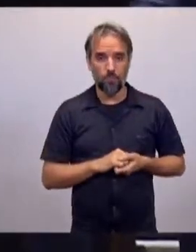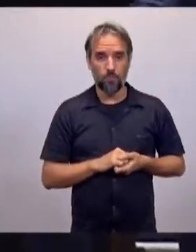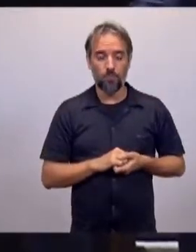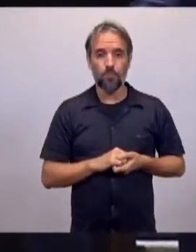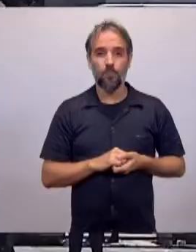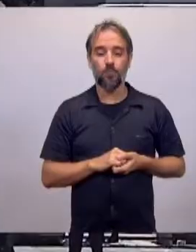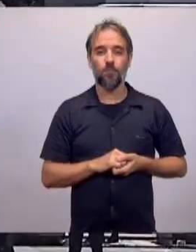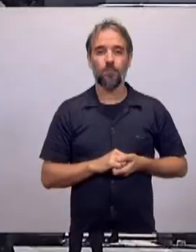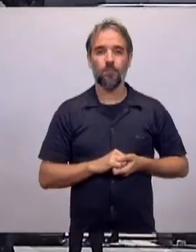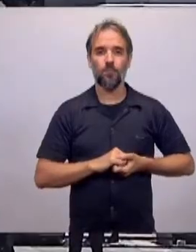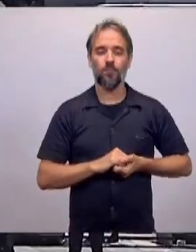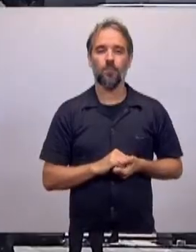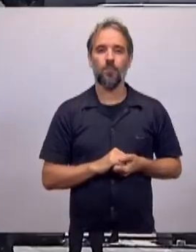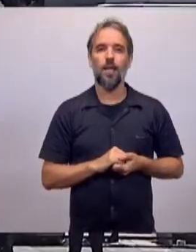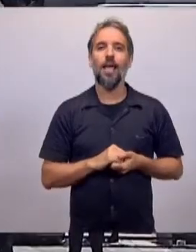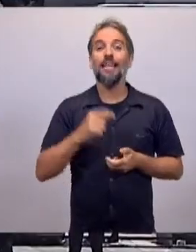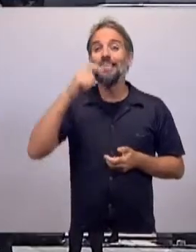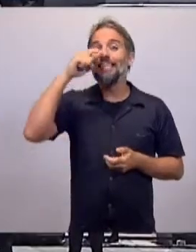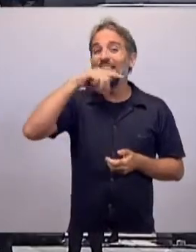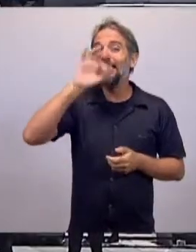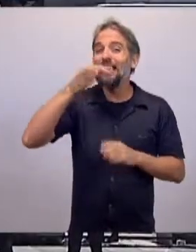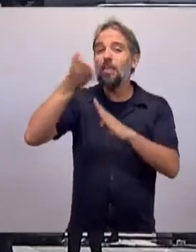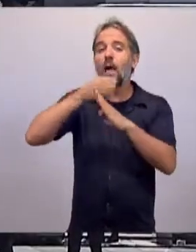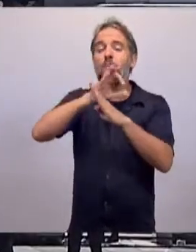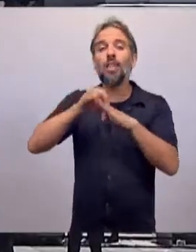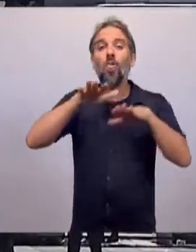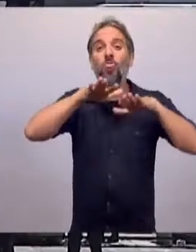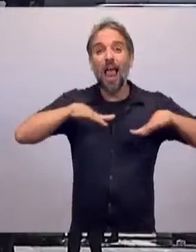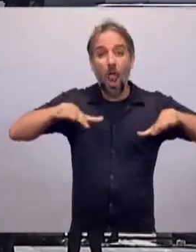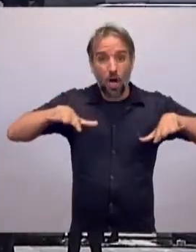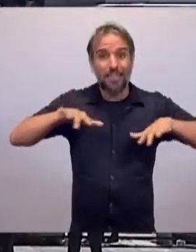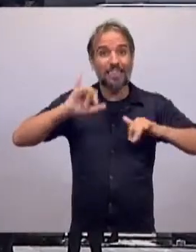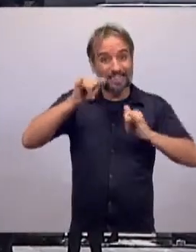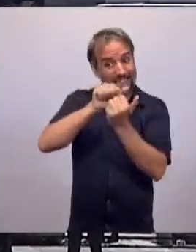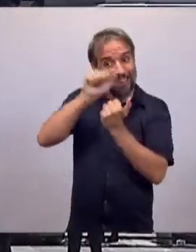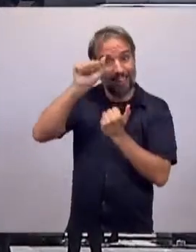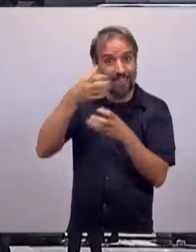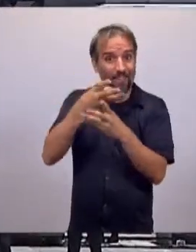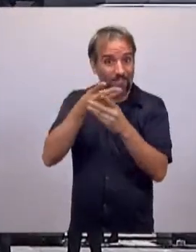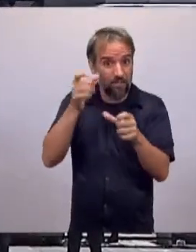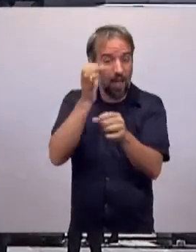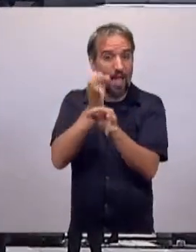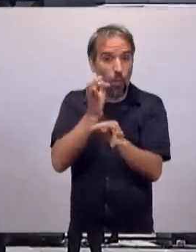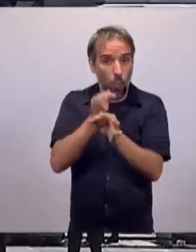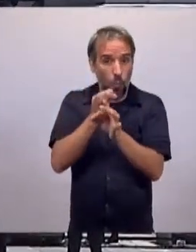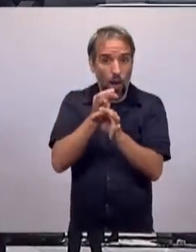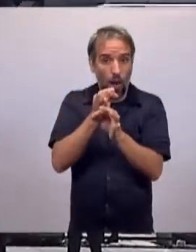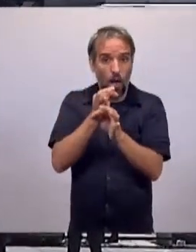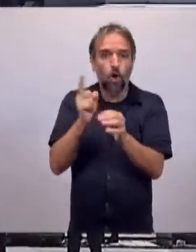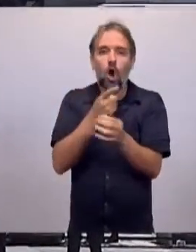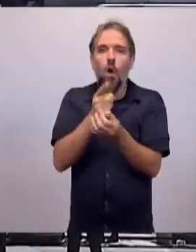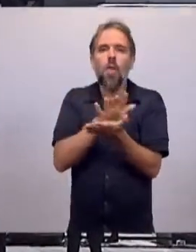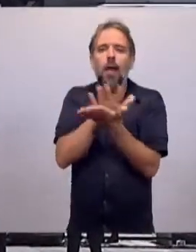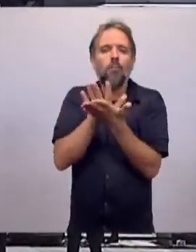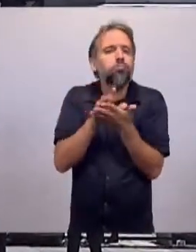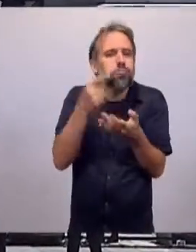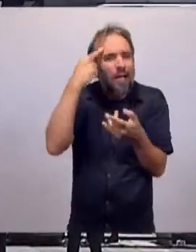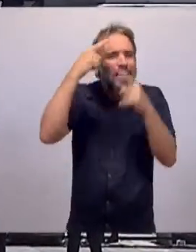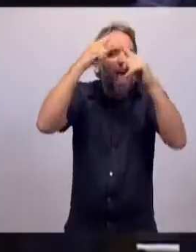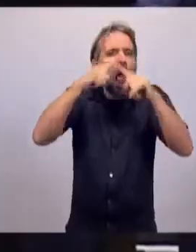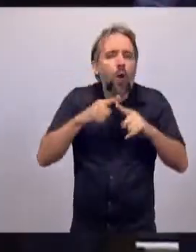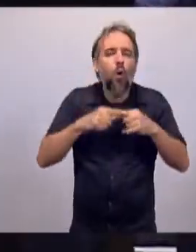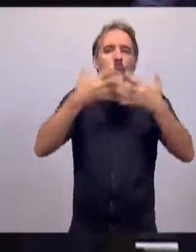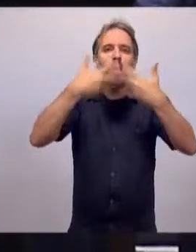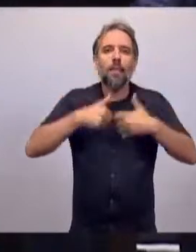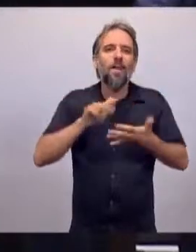A su vez, el 70% de los chicos que sí terminan la escuela no pueden resolver un problema de matemática